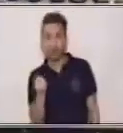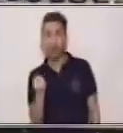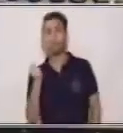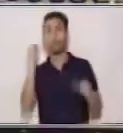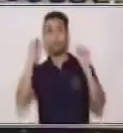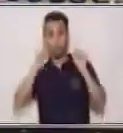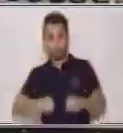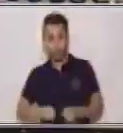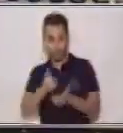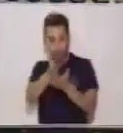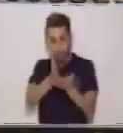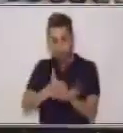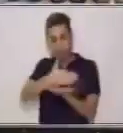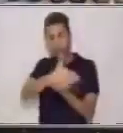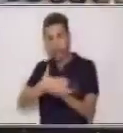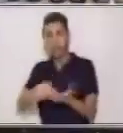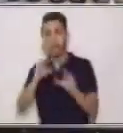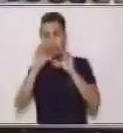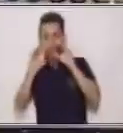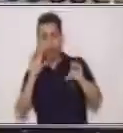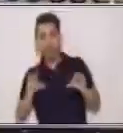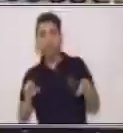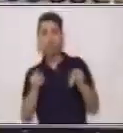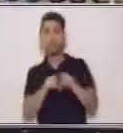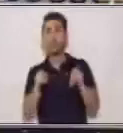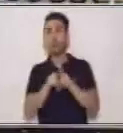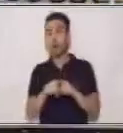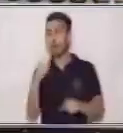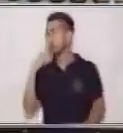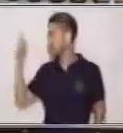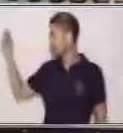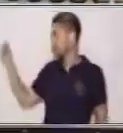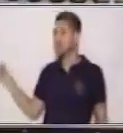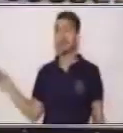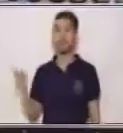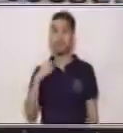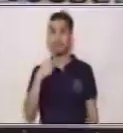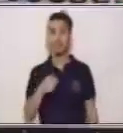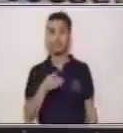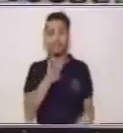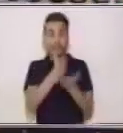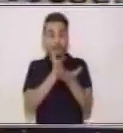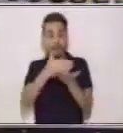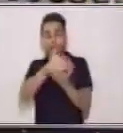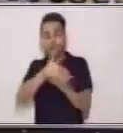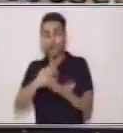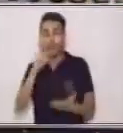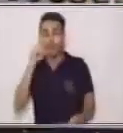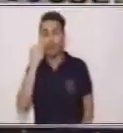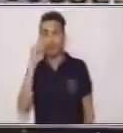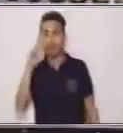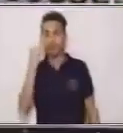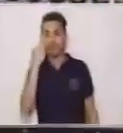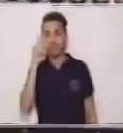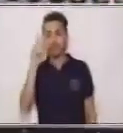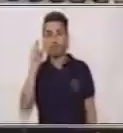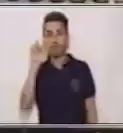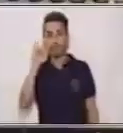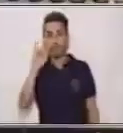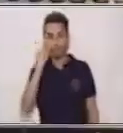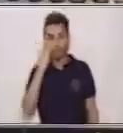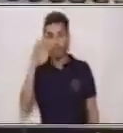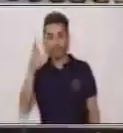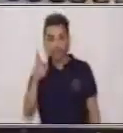Leamos lo que dice, por favor. Es la división de un entero o una unidad en una o varias partes